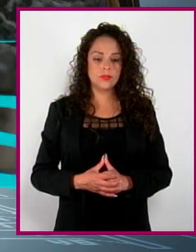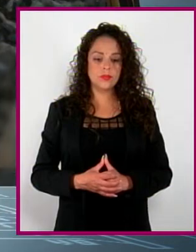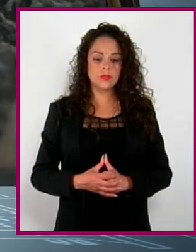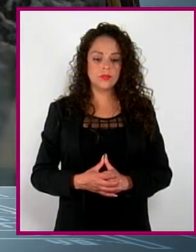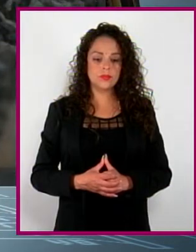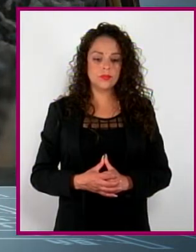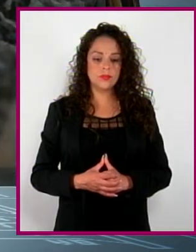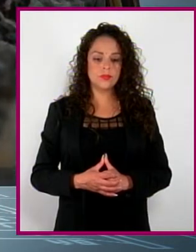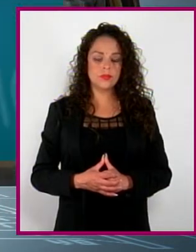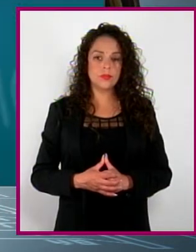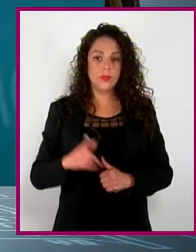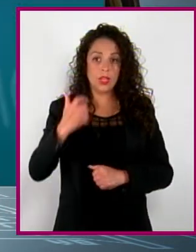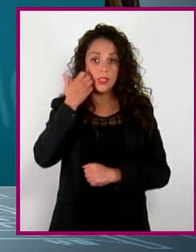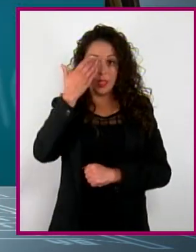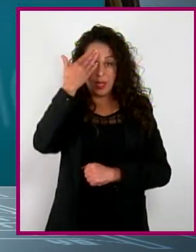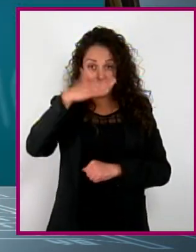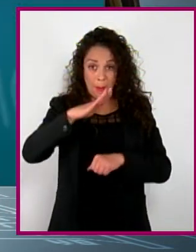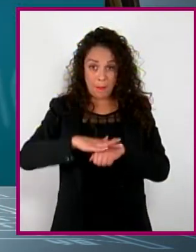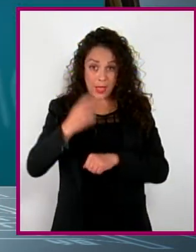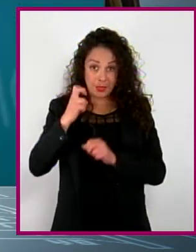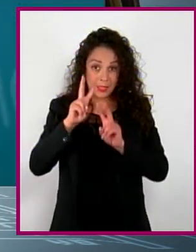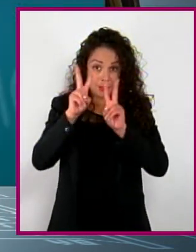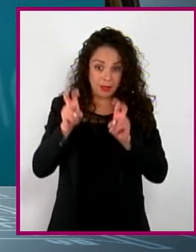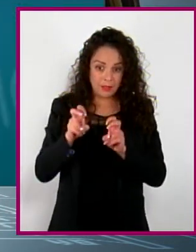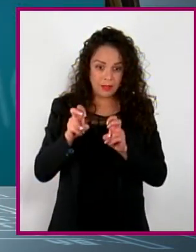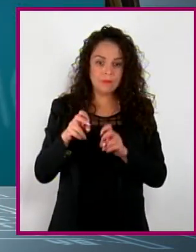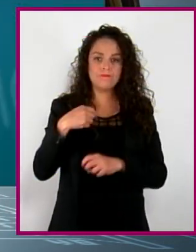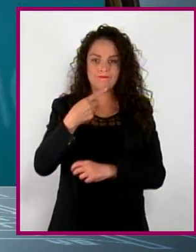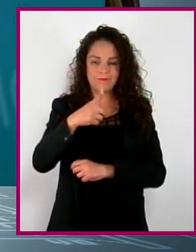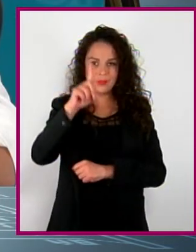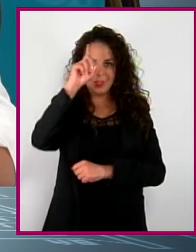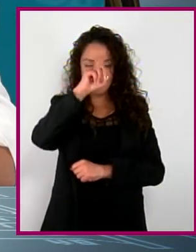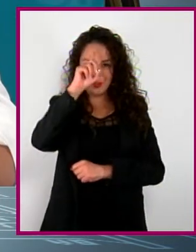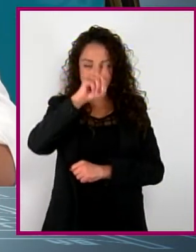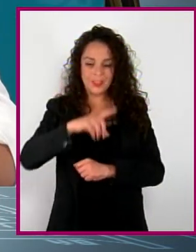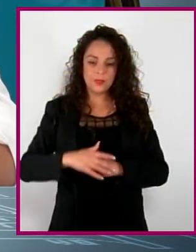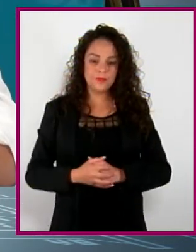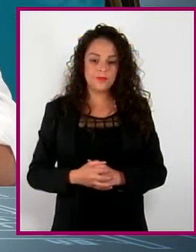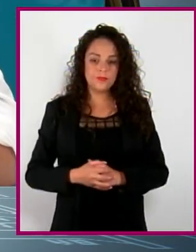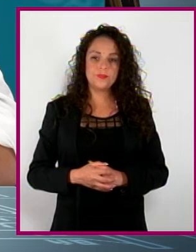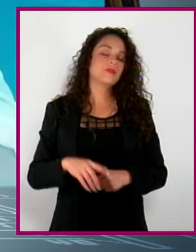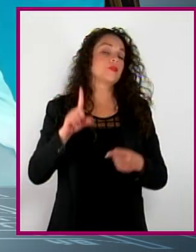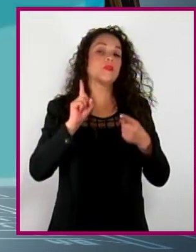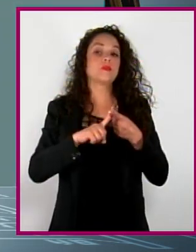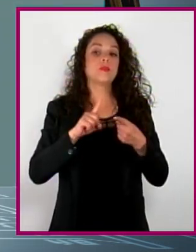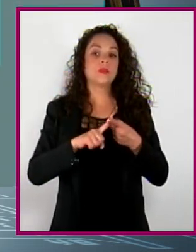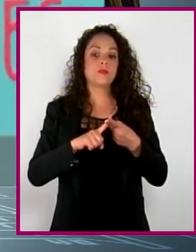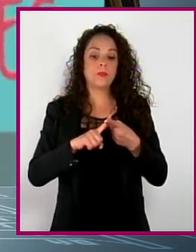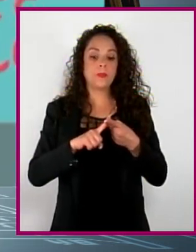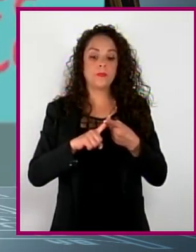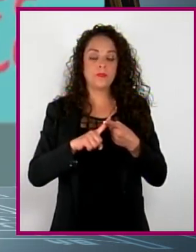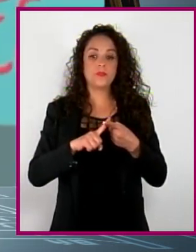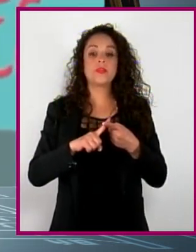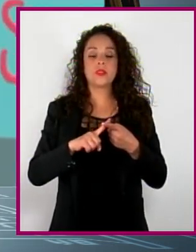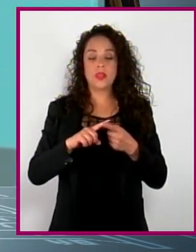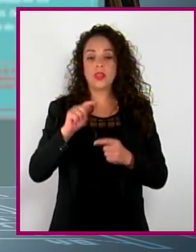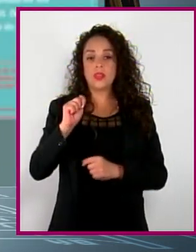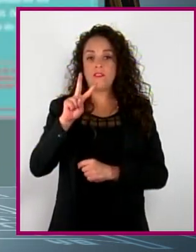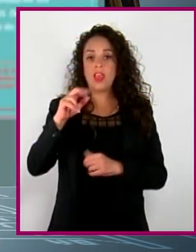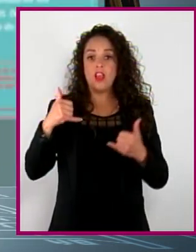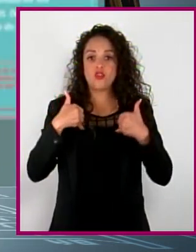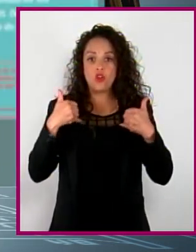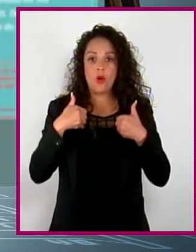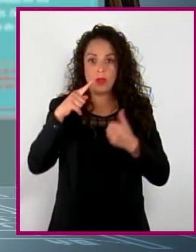Si quieres saber más sobre este tema, tenemos algunas recomendaciones para ti. En primer lugar, busca el programa Jóvenes en TV,